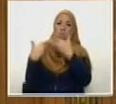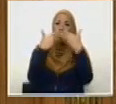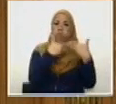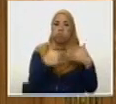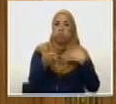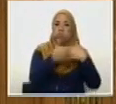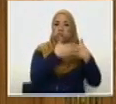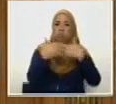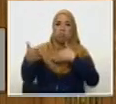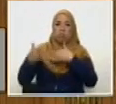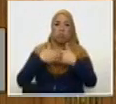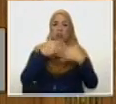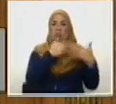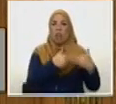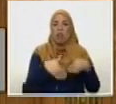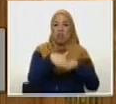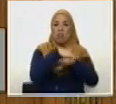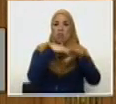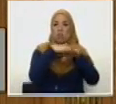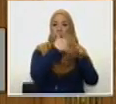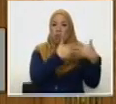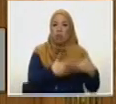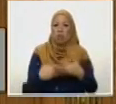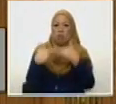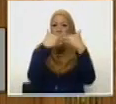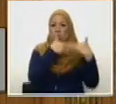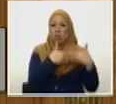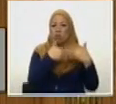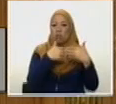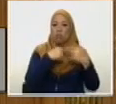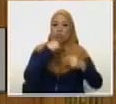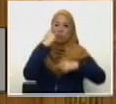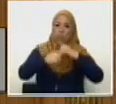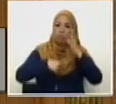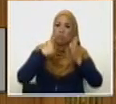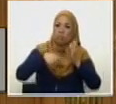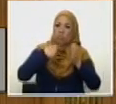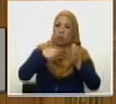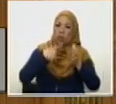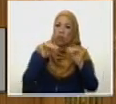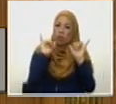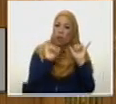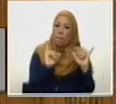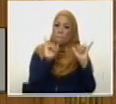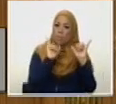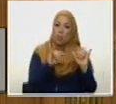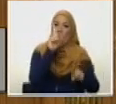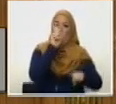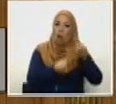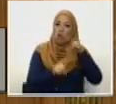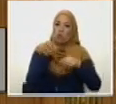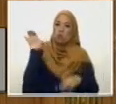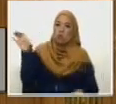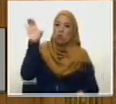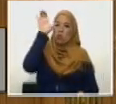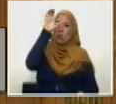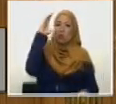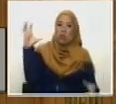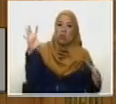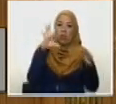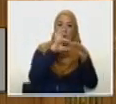del gobierno de los Estados Unidos de América y de la prórroga de las mismas por parte de algunos gobiernos que integran la